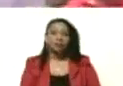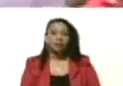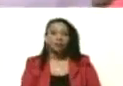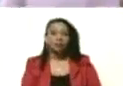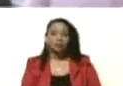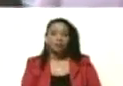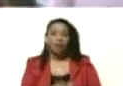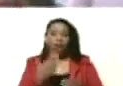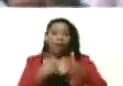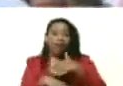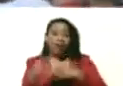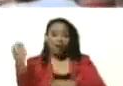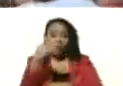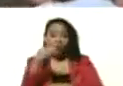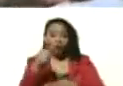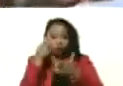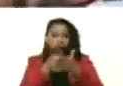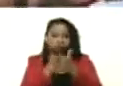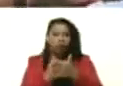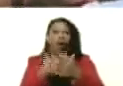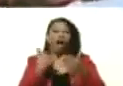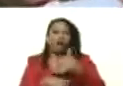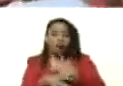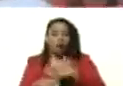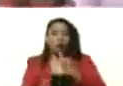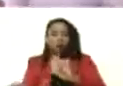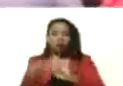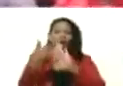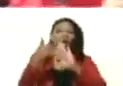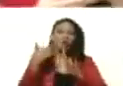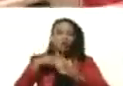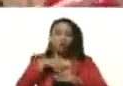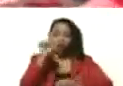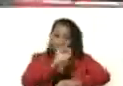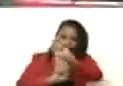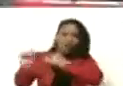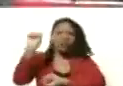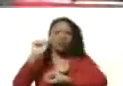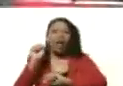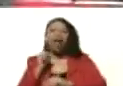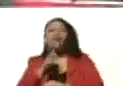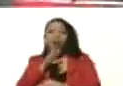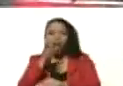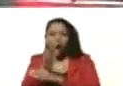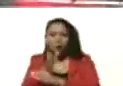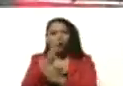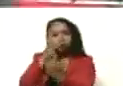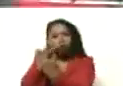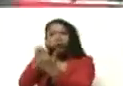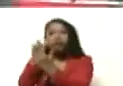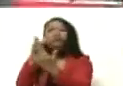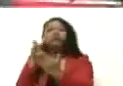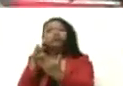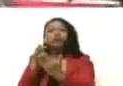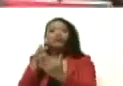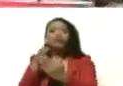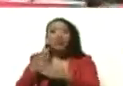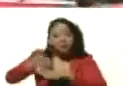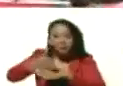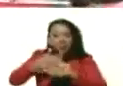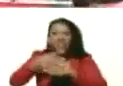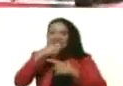Vamos por la revancha. Y vamos al contraataque. Y vamos al contraataque. Con el cuchillo en